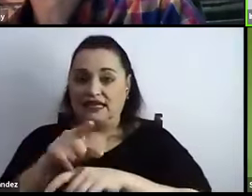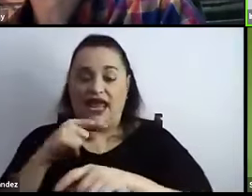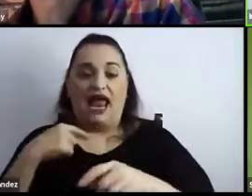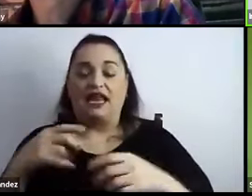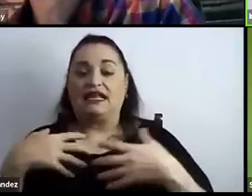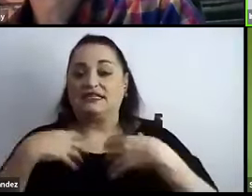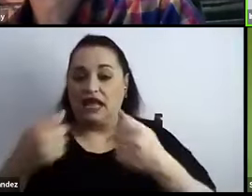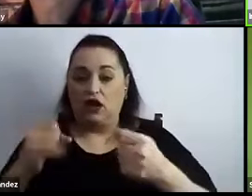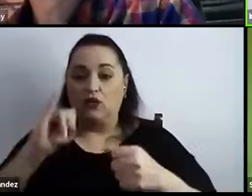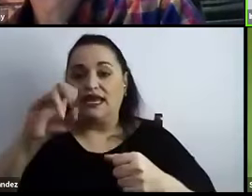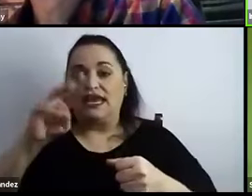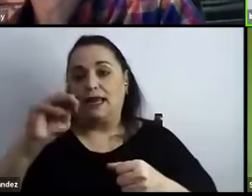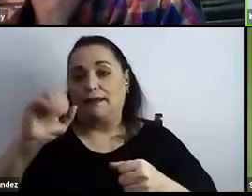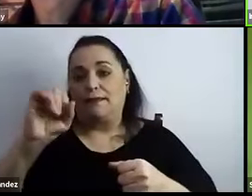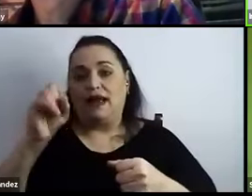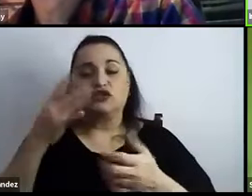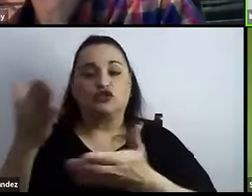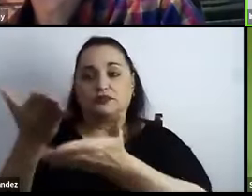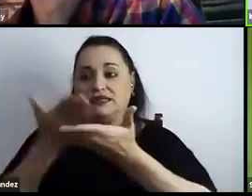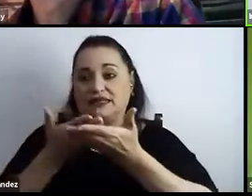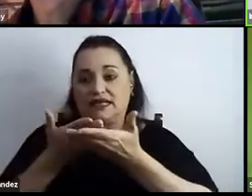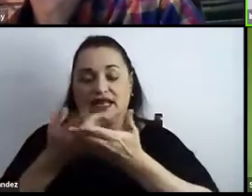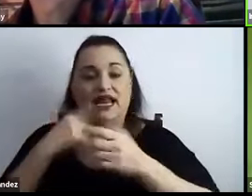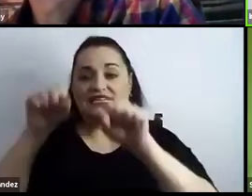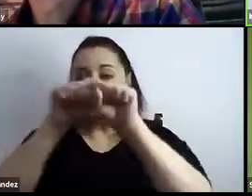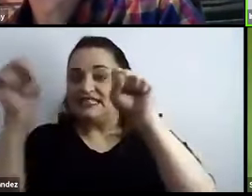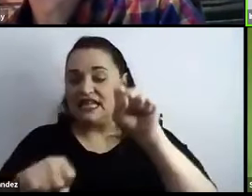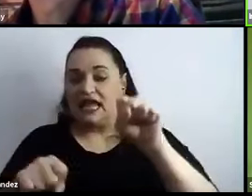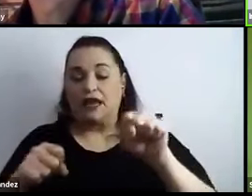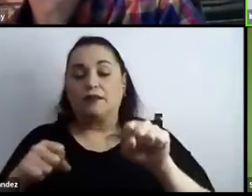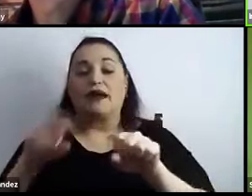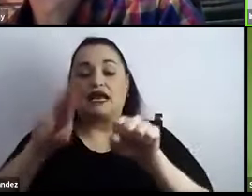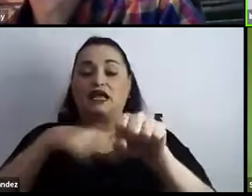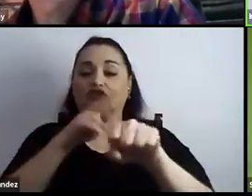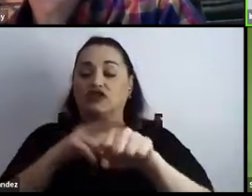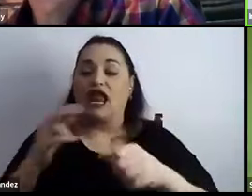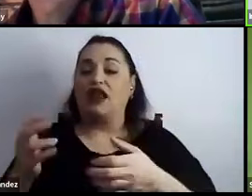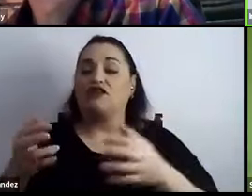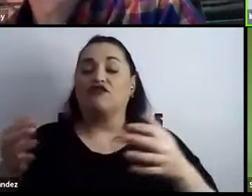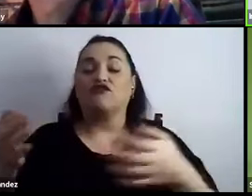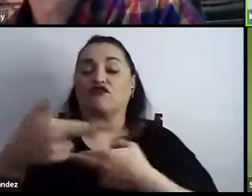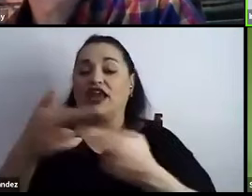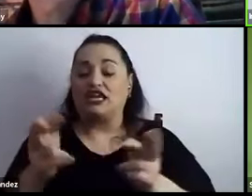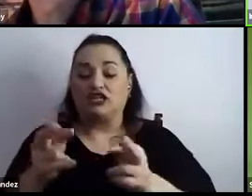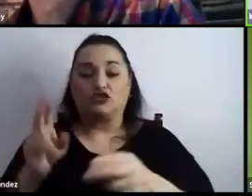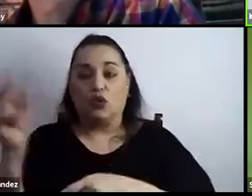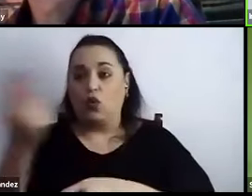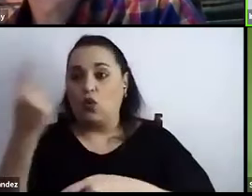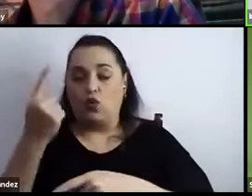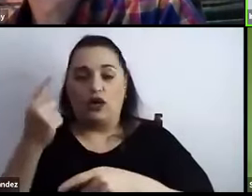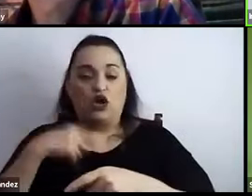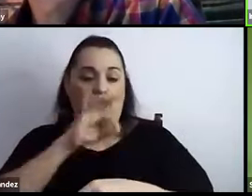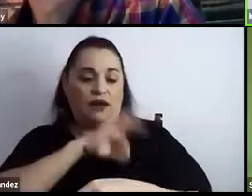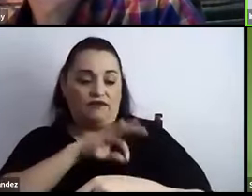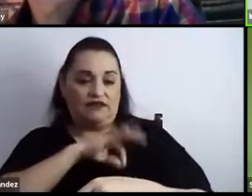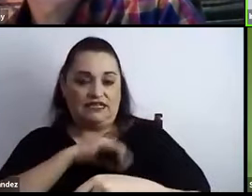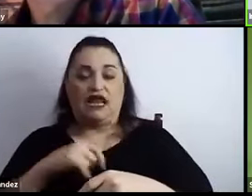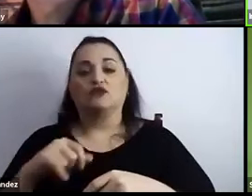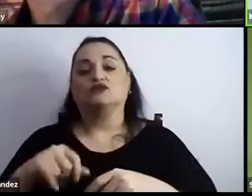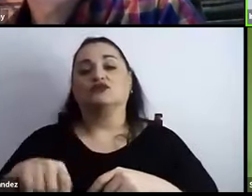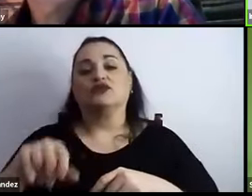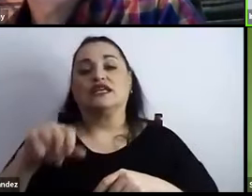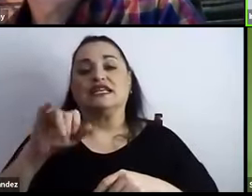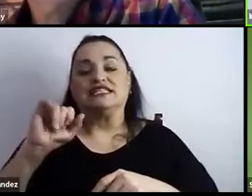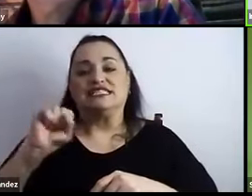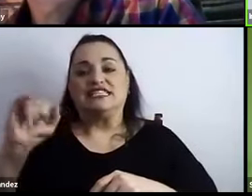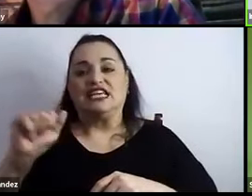IMAS, desde donde nos presentarán el Sistema Nacional de Registro Único de Beneficiarios del Estado, el SINIRUBE. Sin